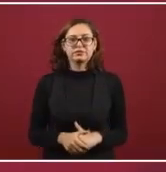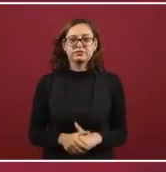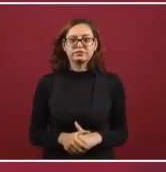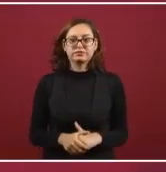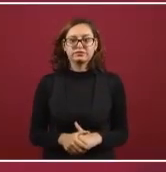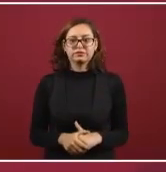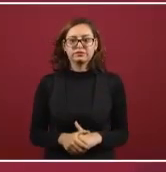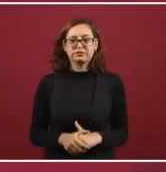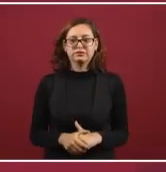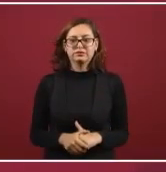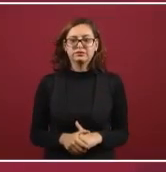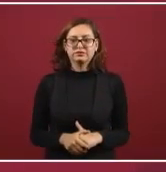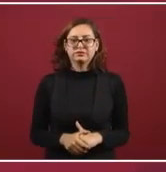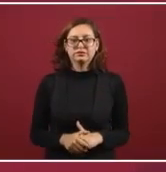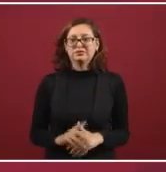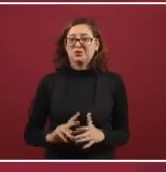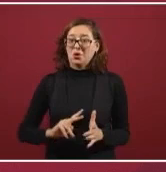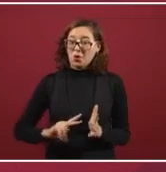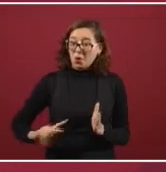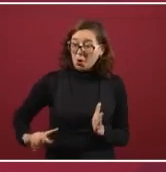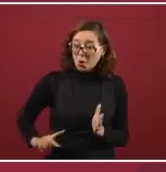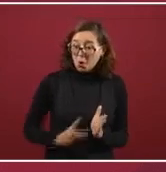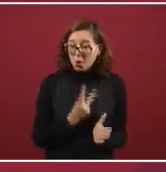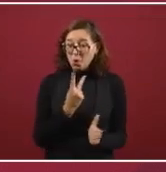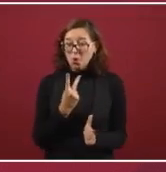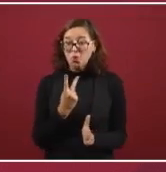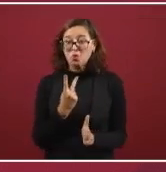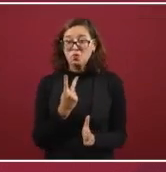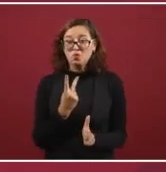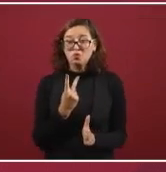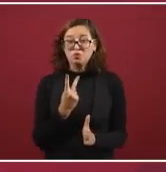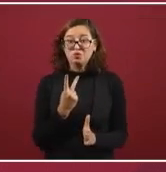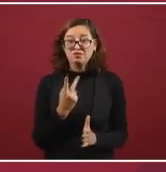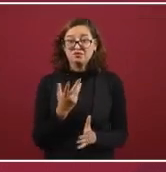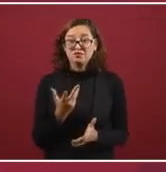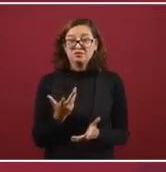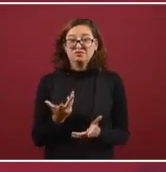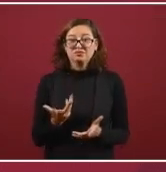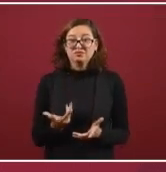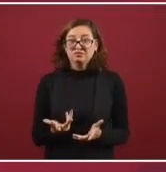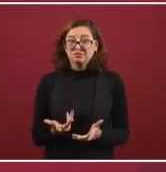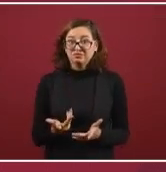No queremos que se repitan los hechos